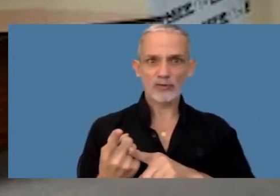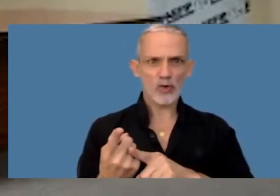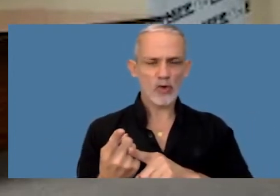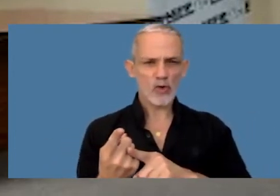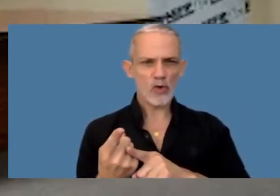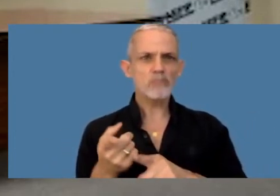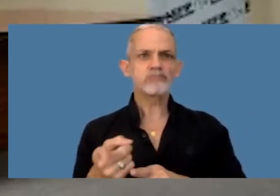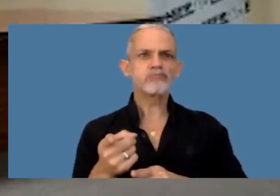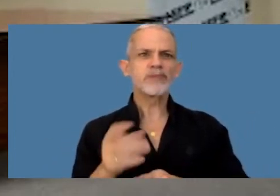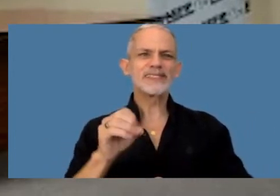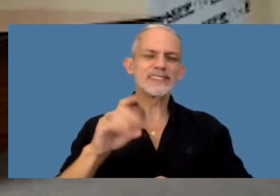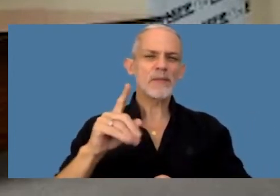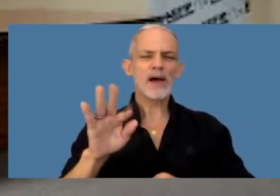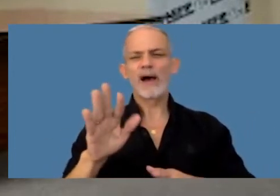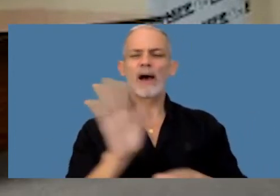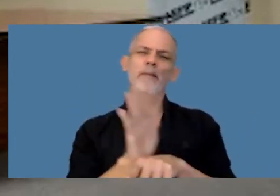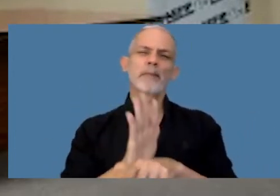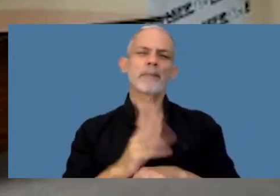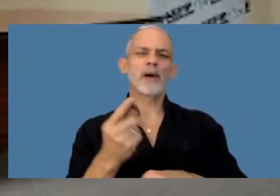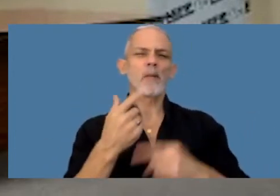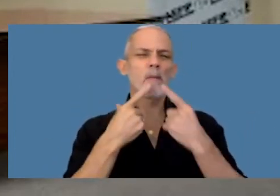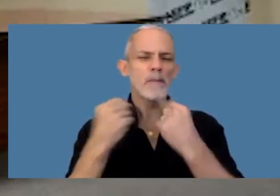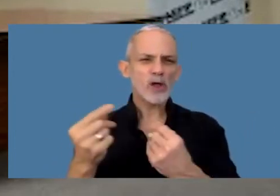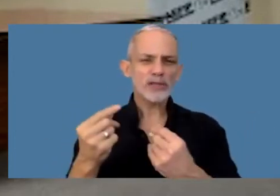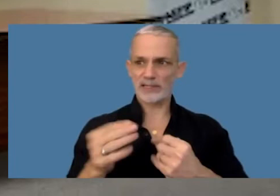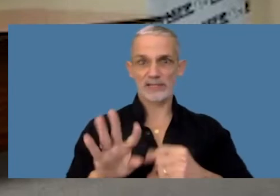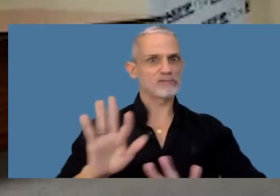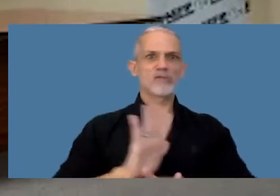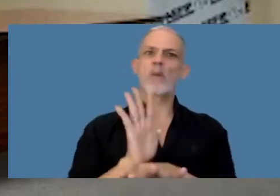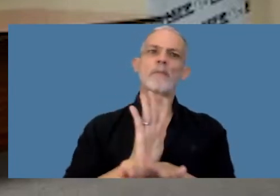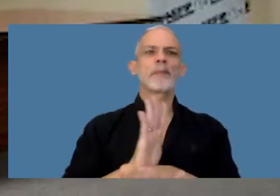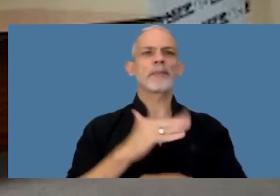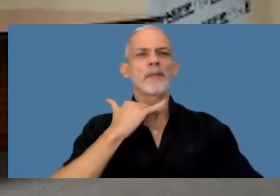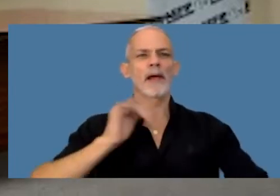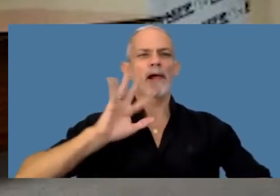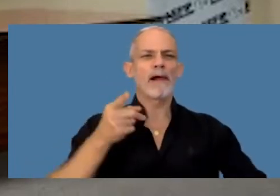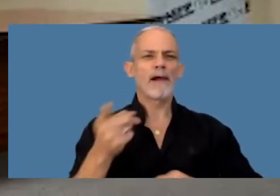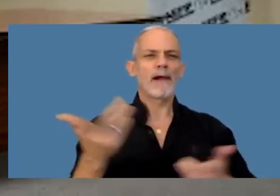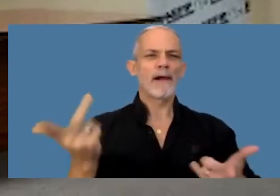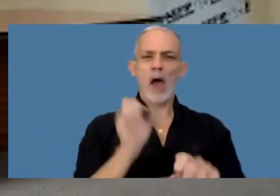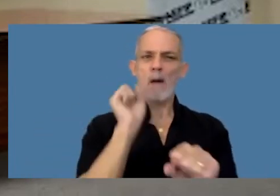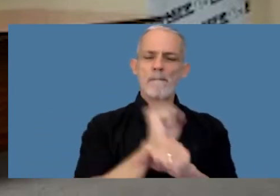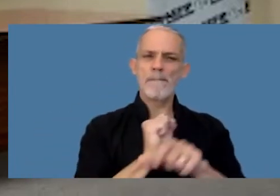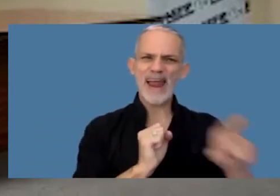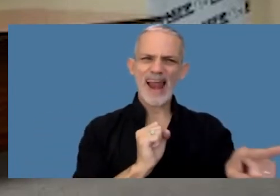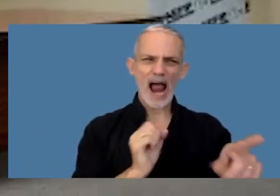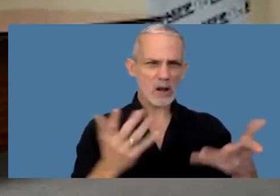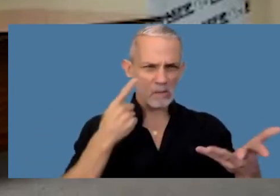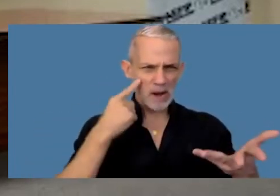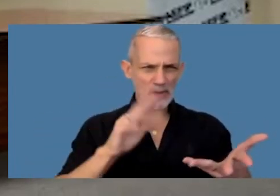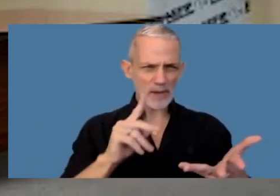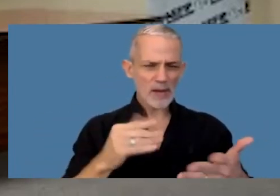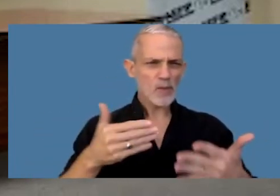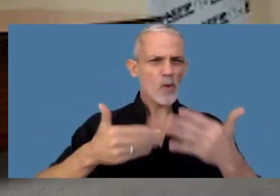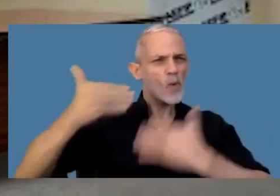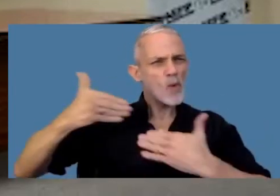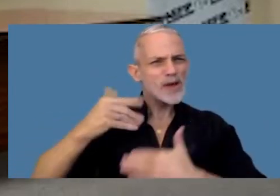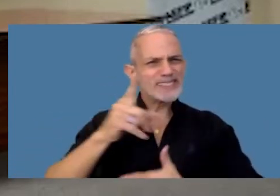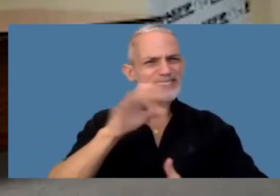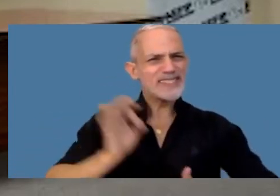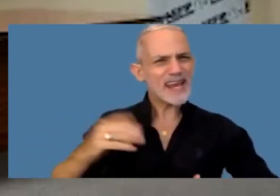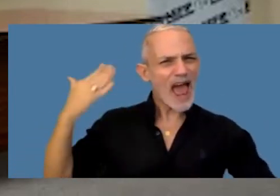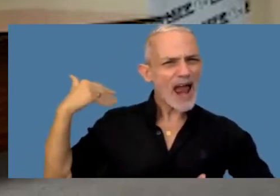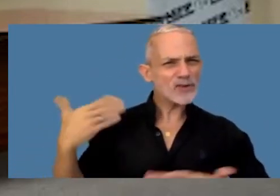se llama criminalizar la protesta o criminalizar la acción sindical. Estamos volviendo a 100 años atrás.